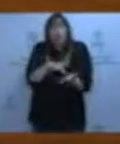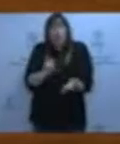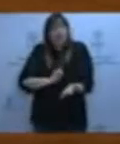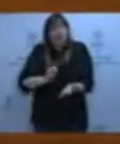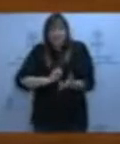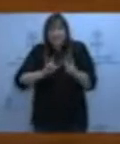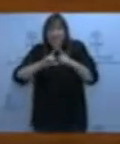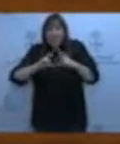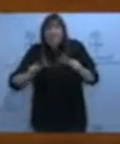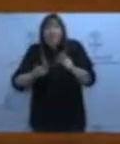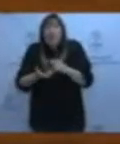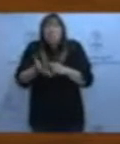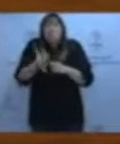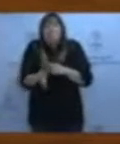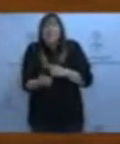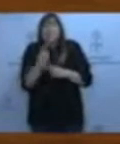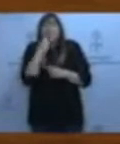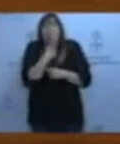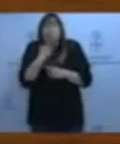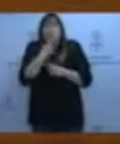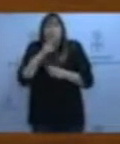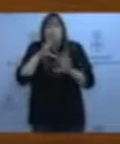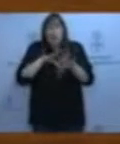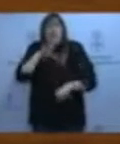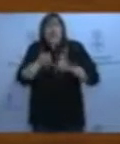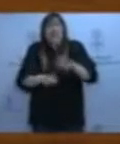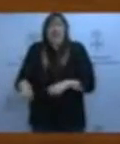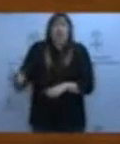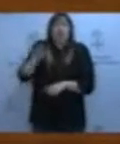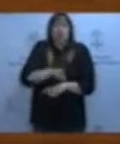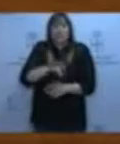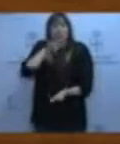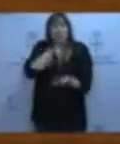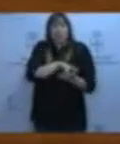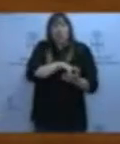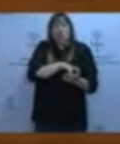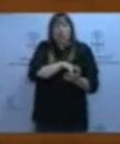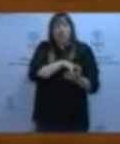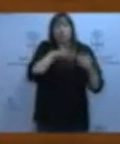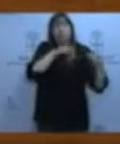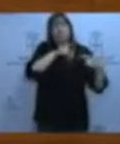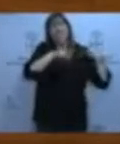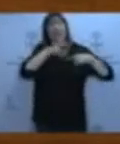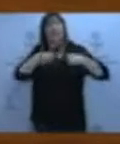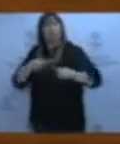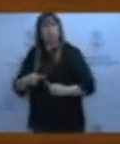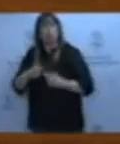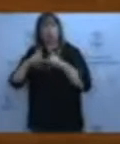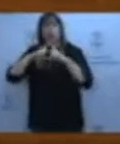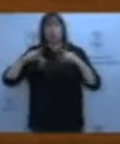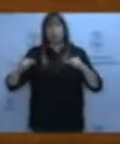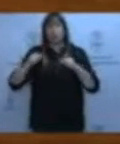asturiana y del mito de la Reconquista, con todo lo que ello supuso para la trayectoria de la Asturias medieval y de época